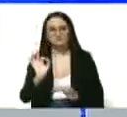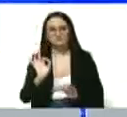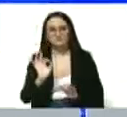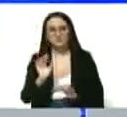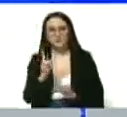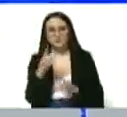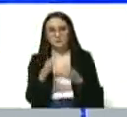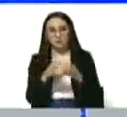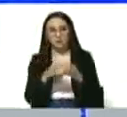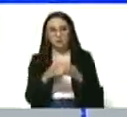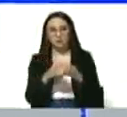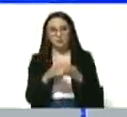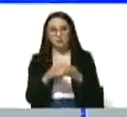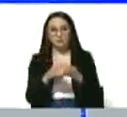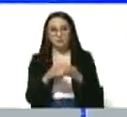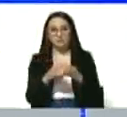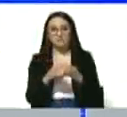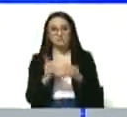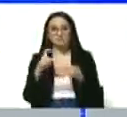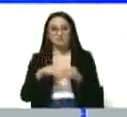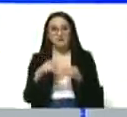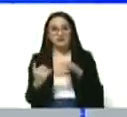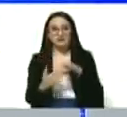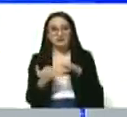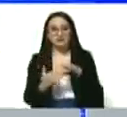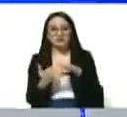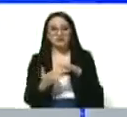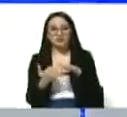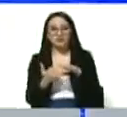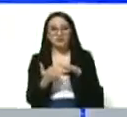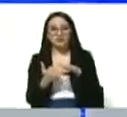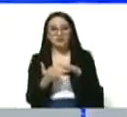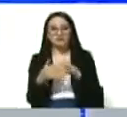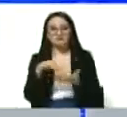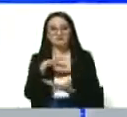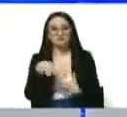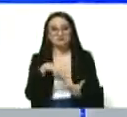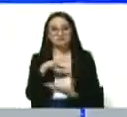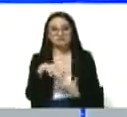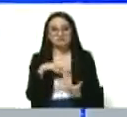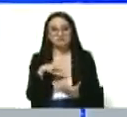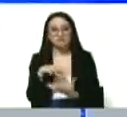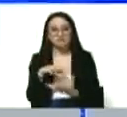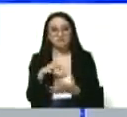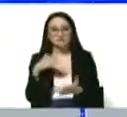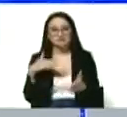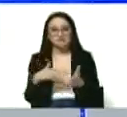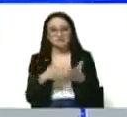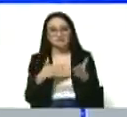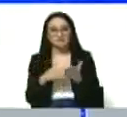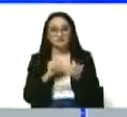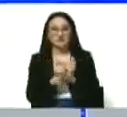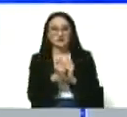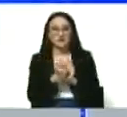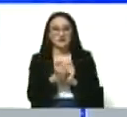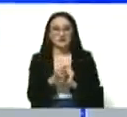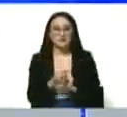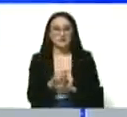que en una primera etapa adquirió la institucionalidad necesaria en medio de un mercado energético sometido a constantes cambios